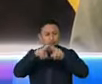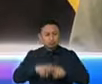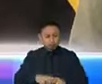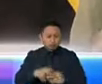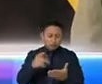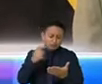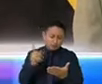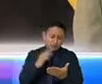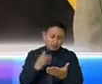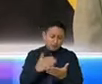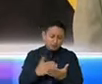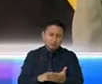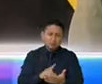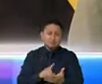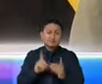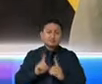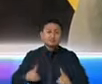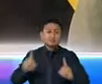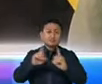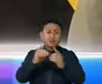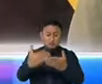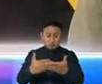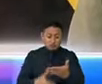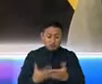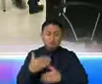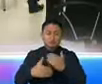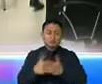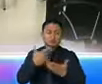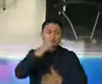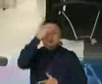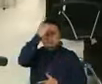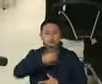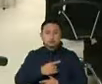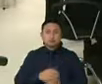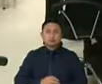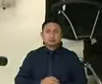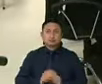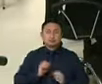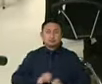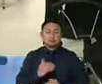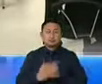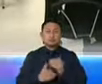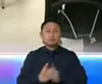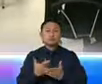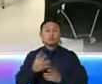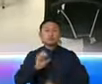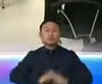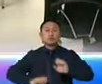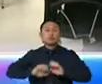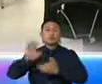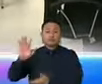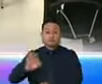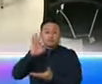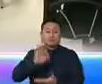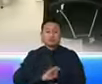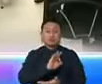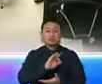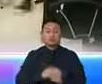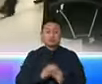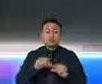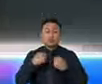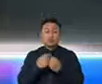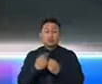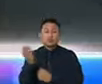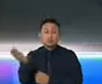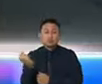datos que entregan ese informe tomaremos la resolución. Paralelamente arrancó el proceso de evaluación a los representantes de los afiliados